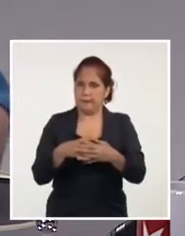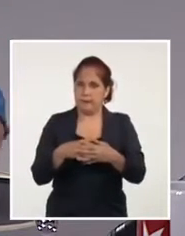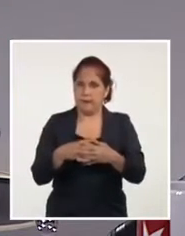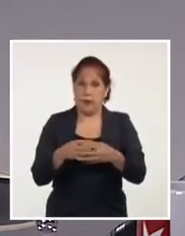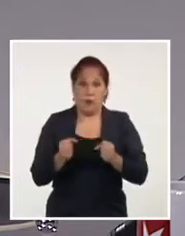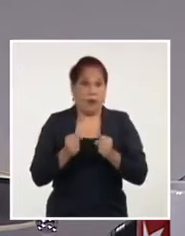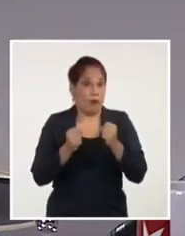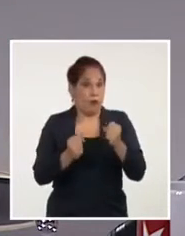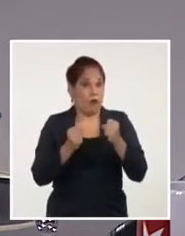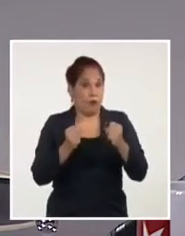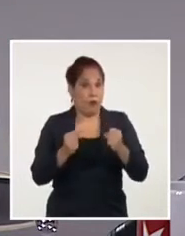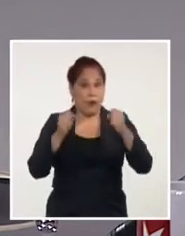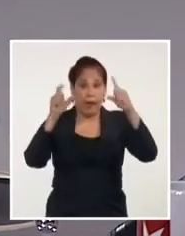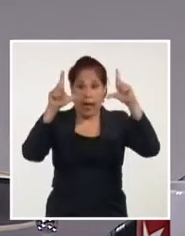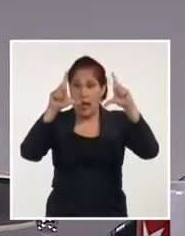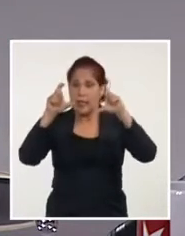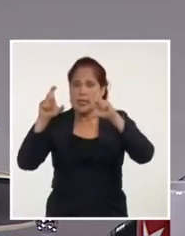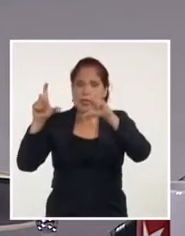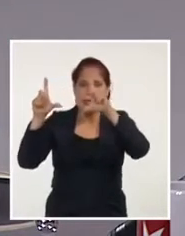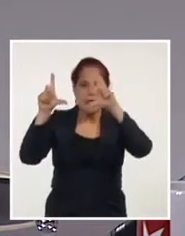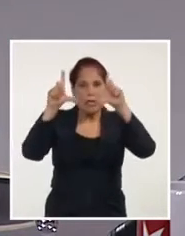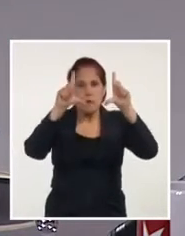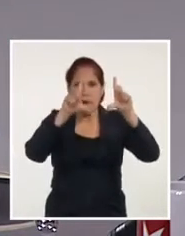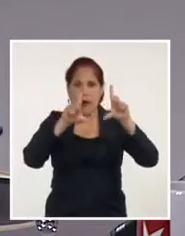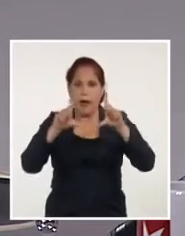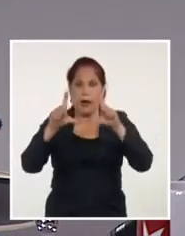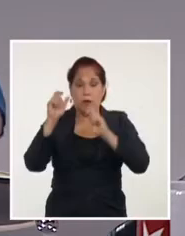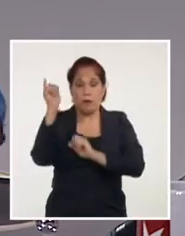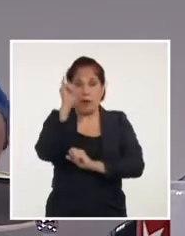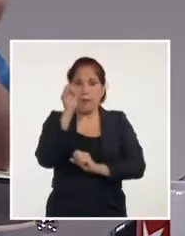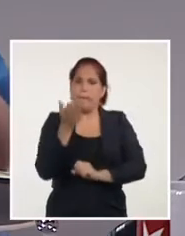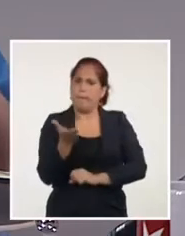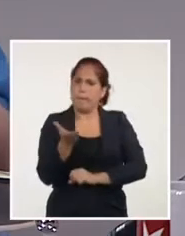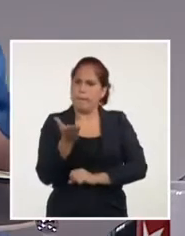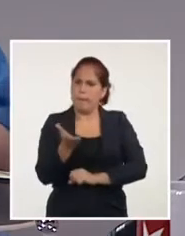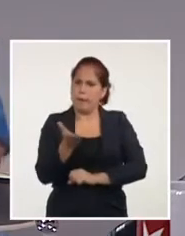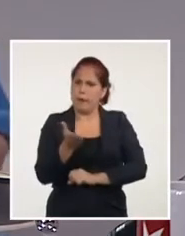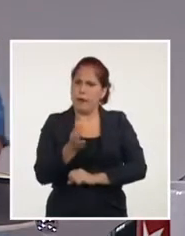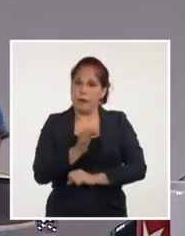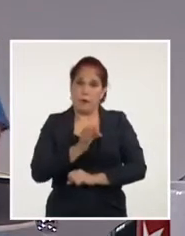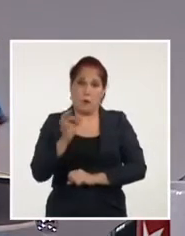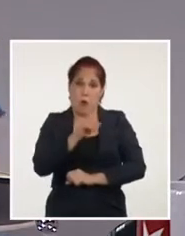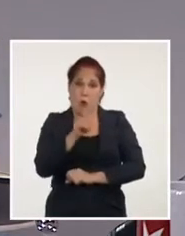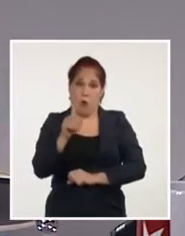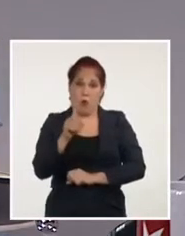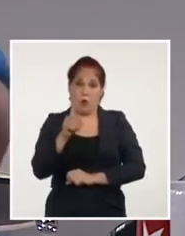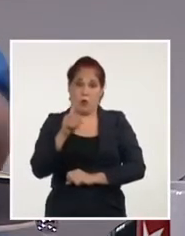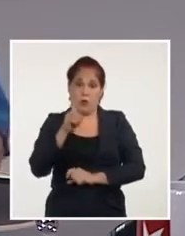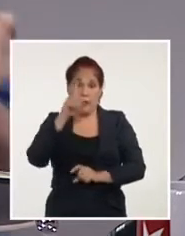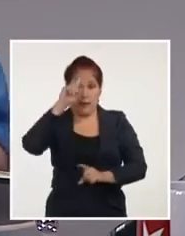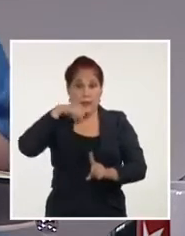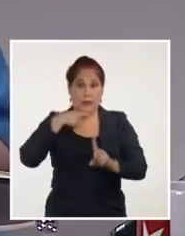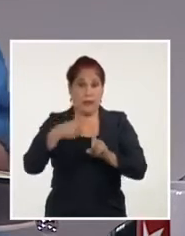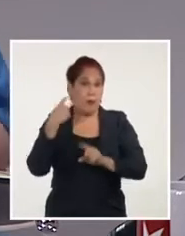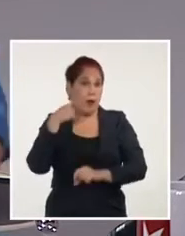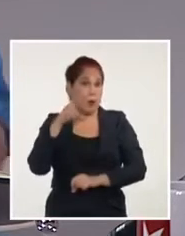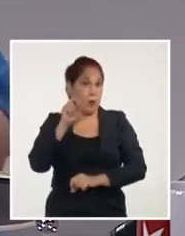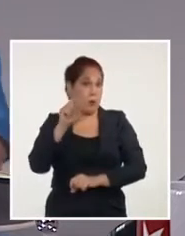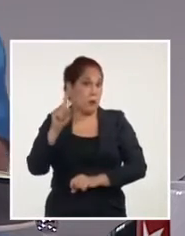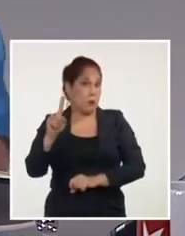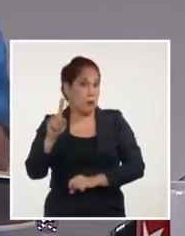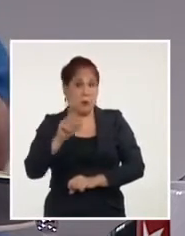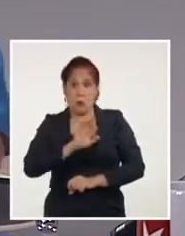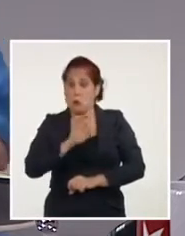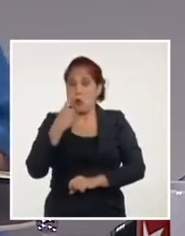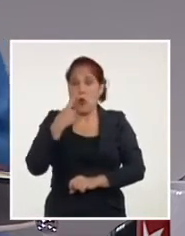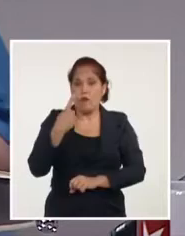las imágenes de pidiendo, cosa que no pasó ni el 11 de septiembre del 2001. Nosotros no vimos a